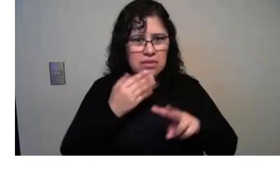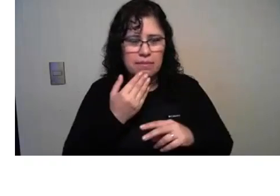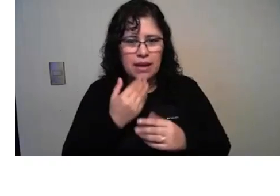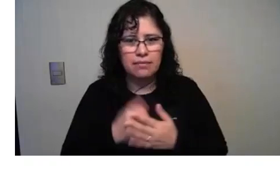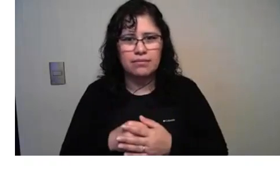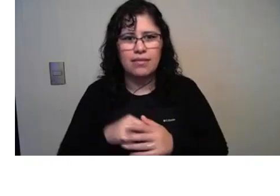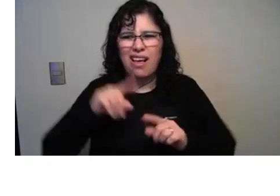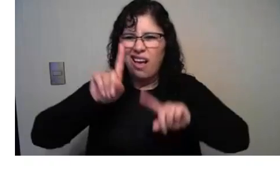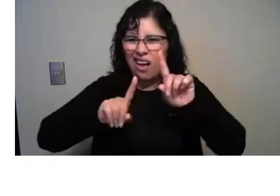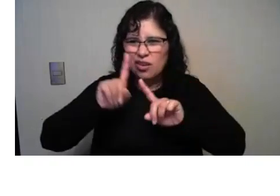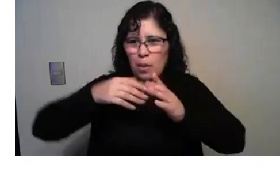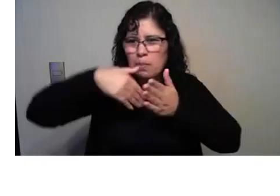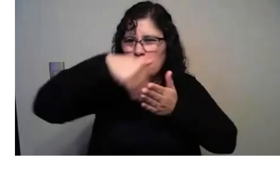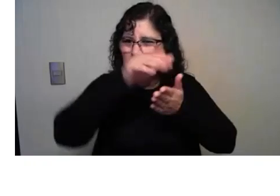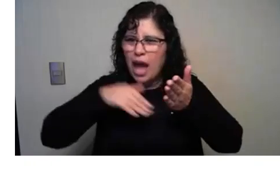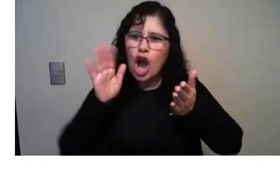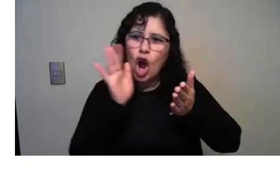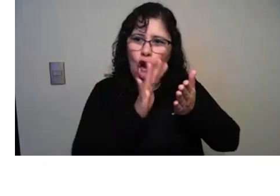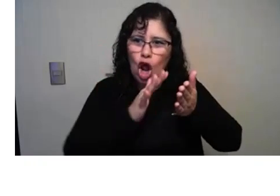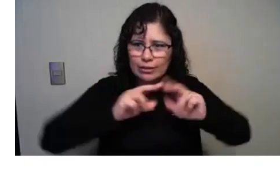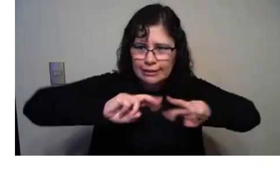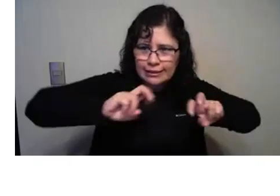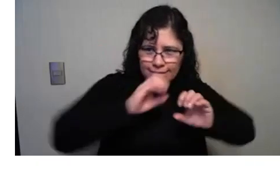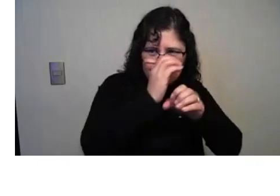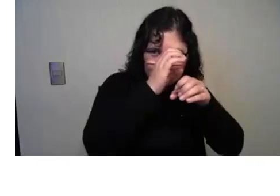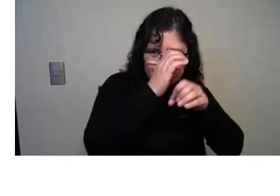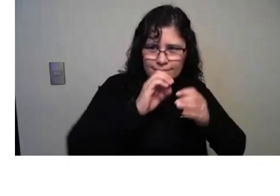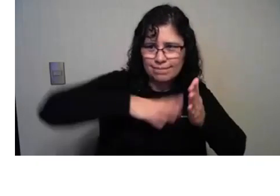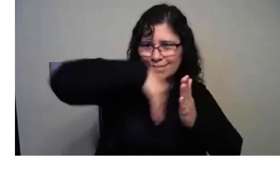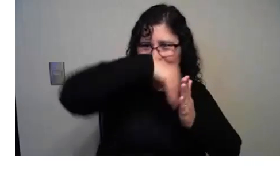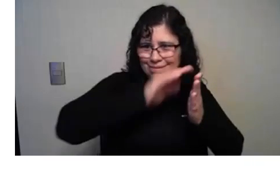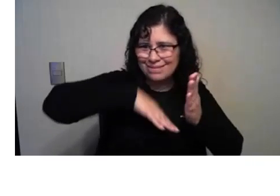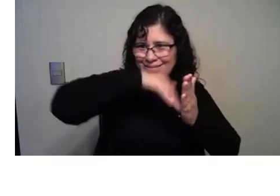tinciones, ¿cierto? Estudio histológico de